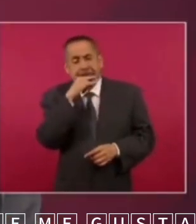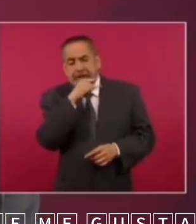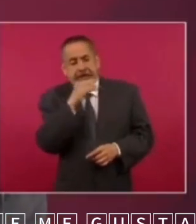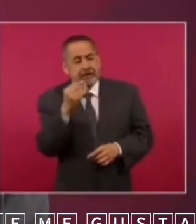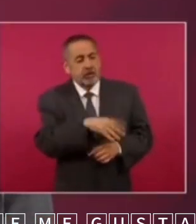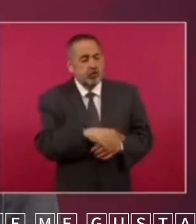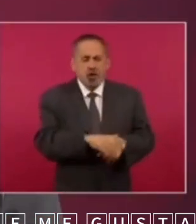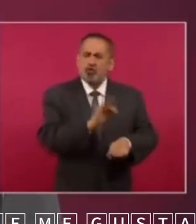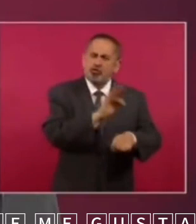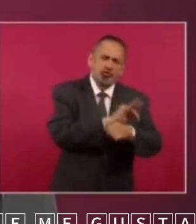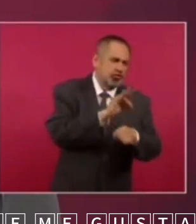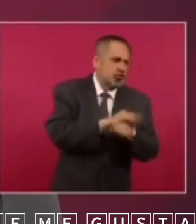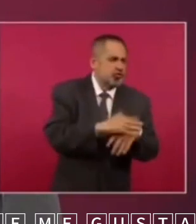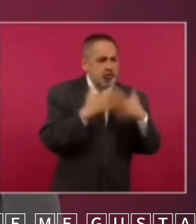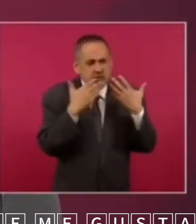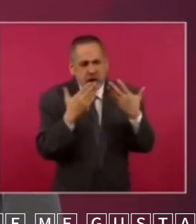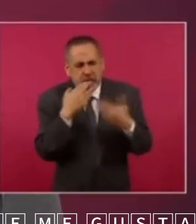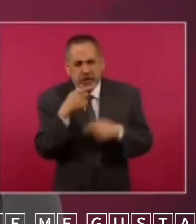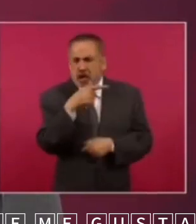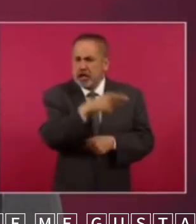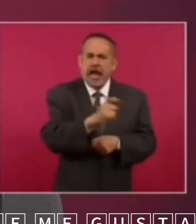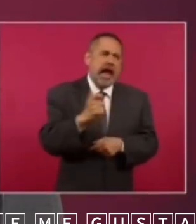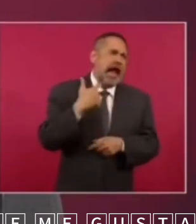de defender eso